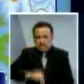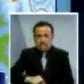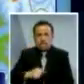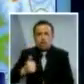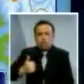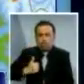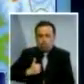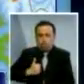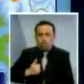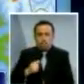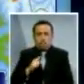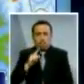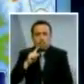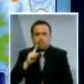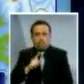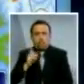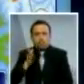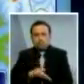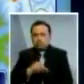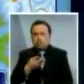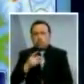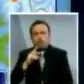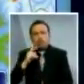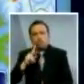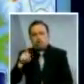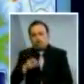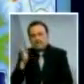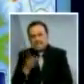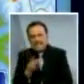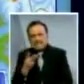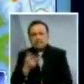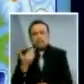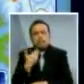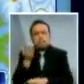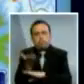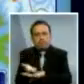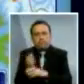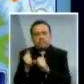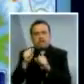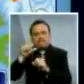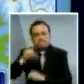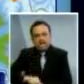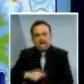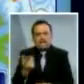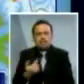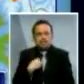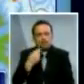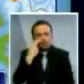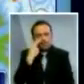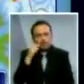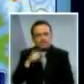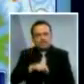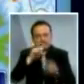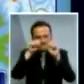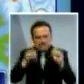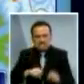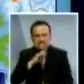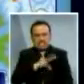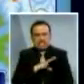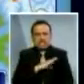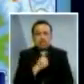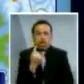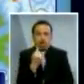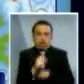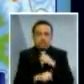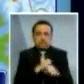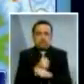2/3 de su pena, dependiendo de la gravedad del delito, 2/3 o la mitad de la pena, pueden pedir beneficios. Y como conozco cómo opera el sistema chileno, al final, a los 11